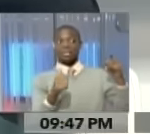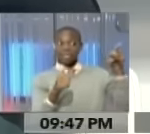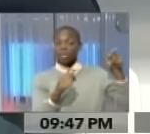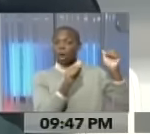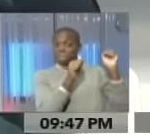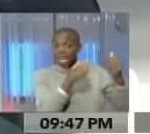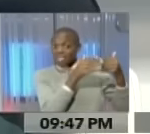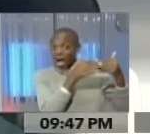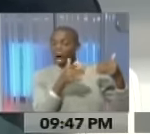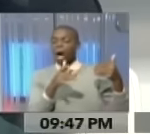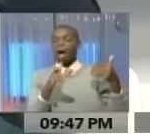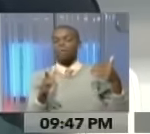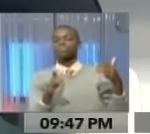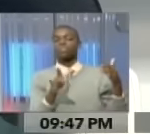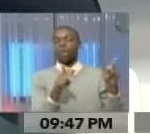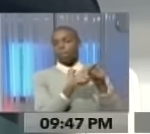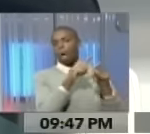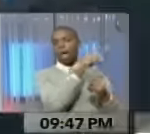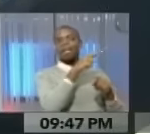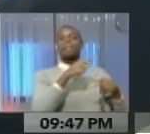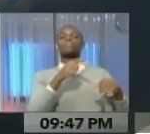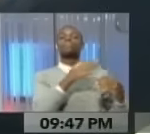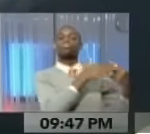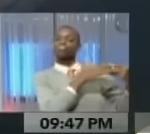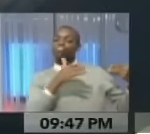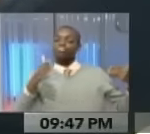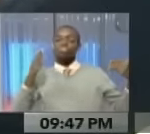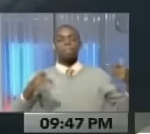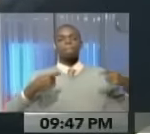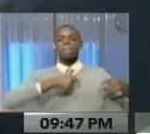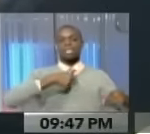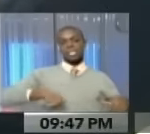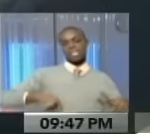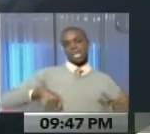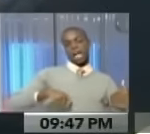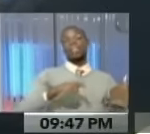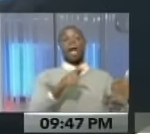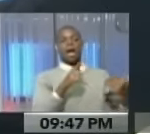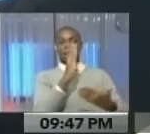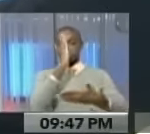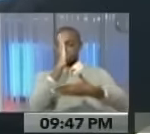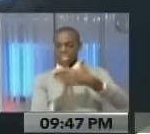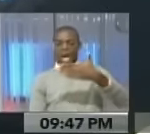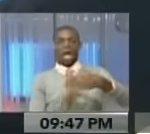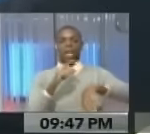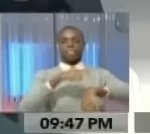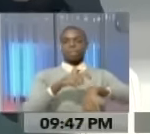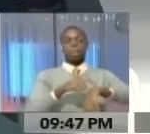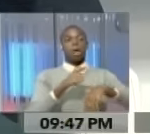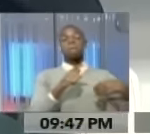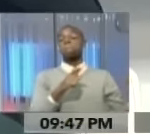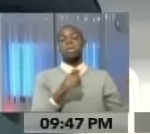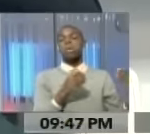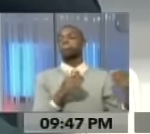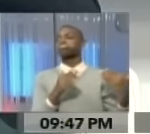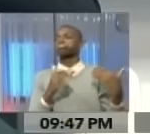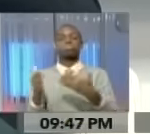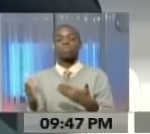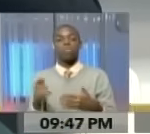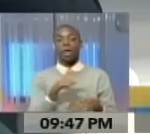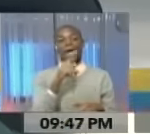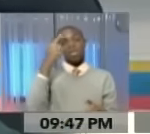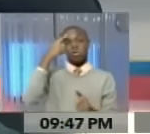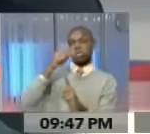intentara iniciar activar el artículo 72 de la Constitución no lo hicieron porque estaban empeñados en el golpe de estado